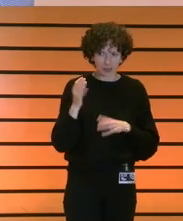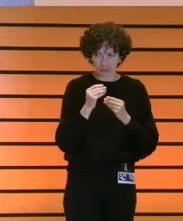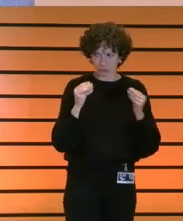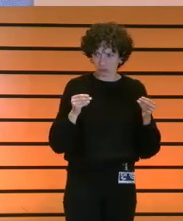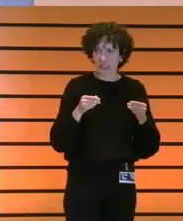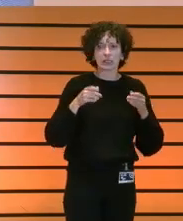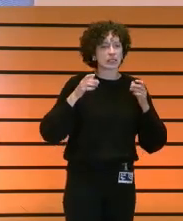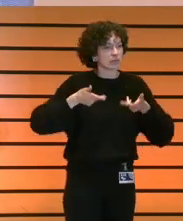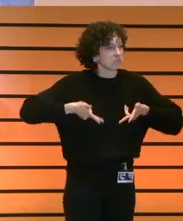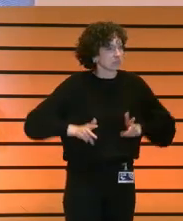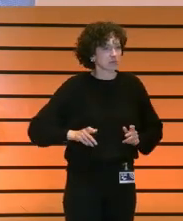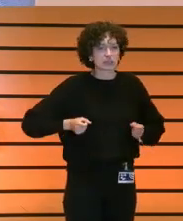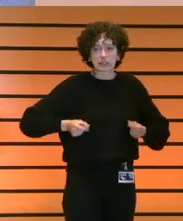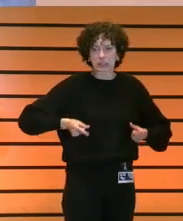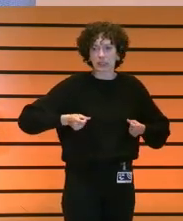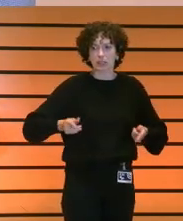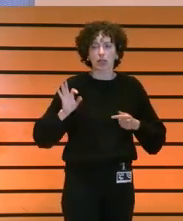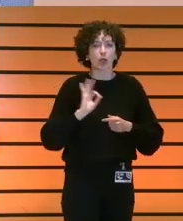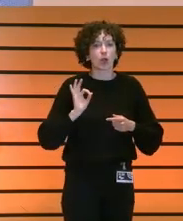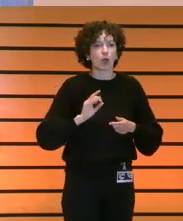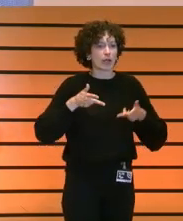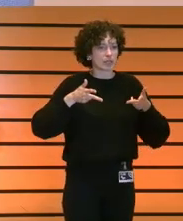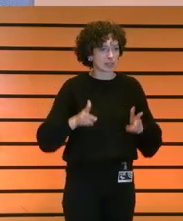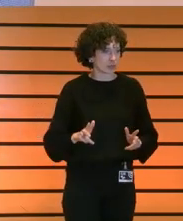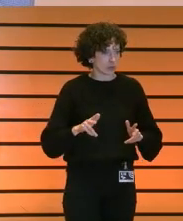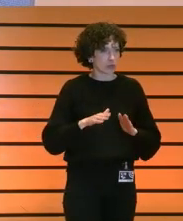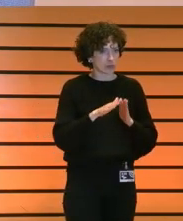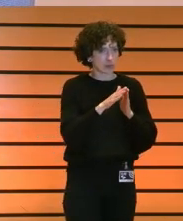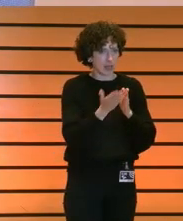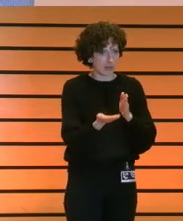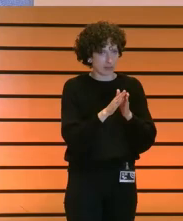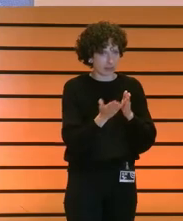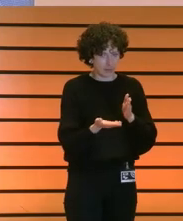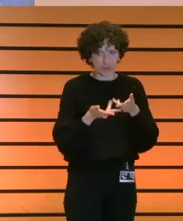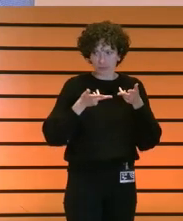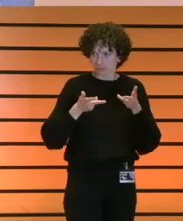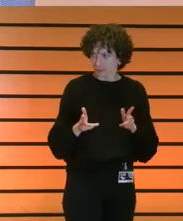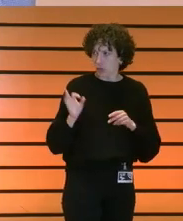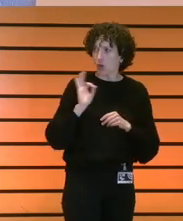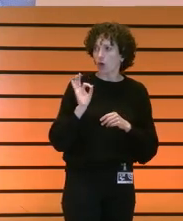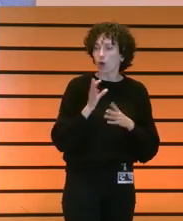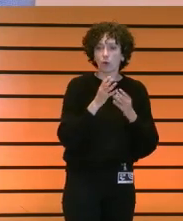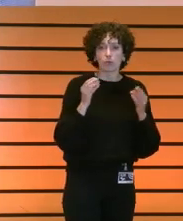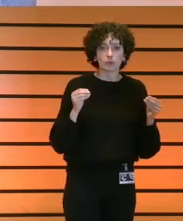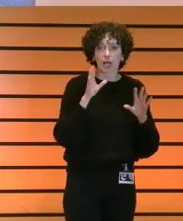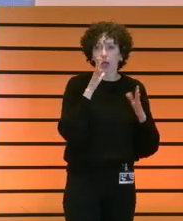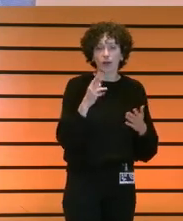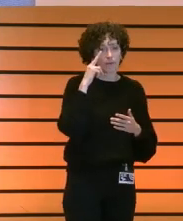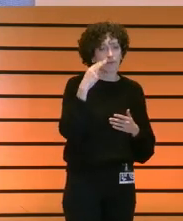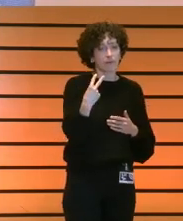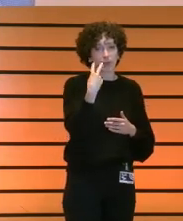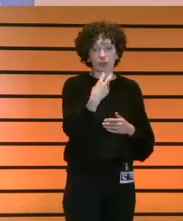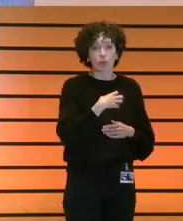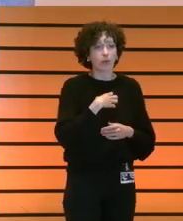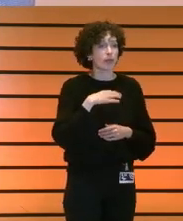en sillas de ruedas, muchas de ellas sentadas en asientos abatibles, muchas de ellas no nos están pudiendo ver, otras no nos están